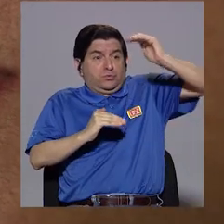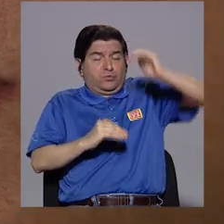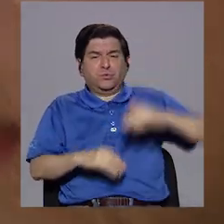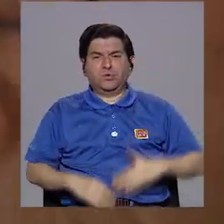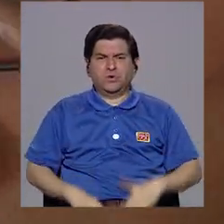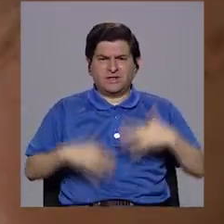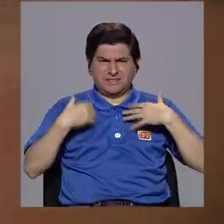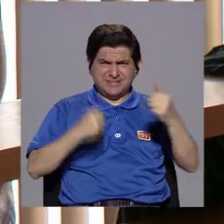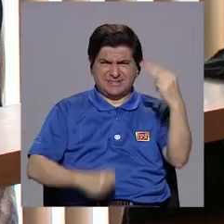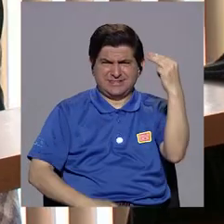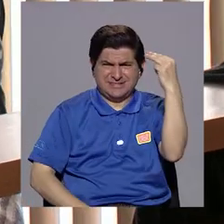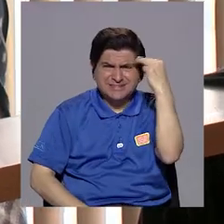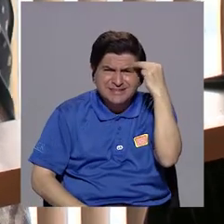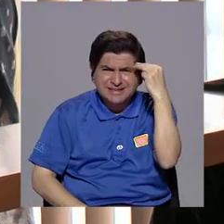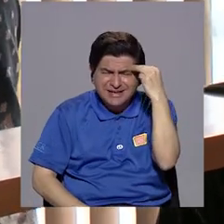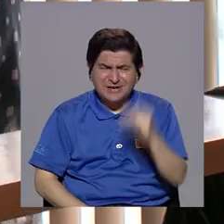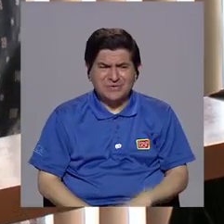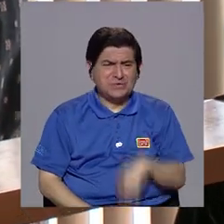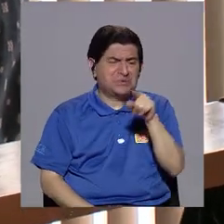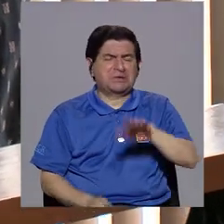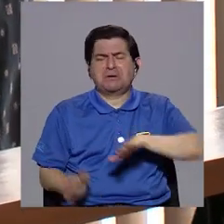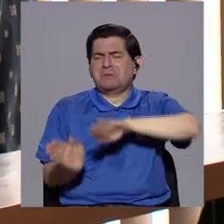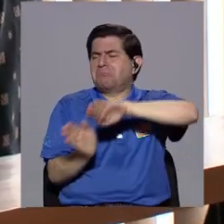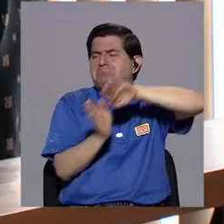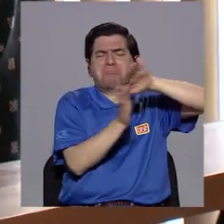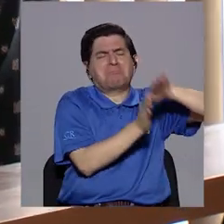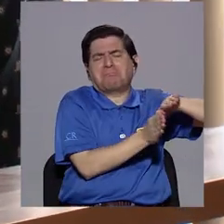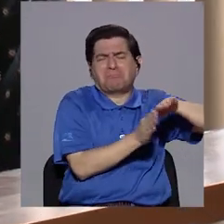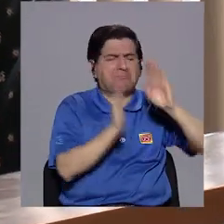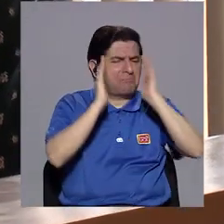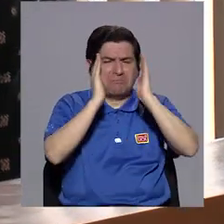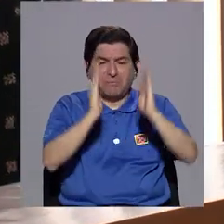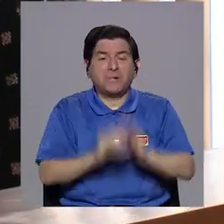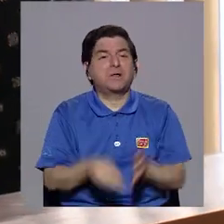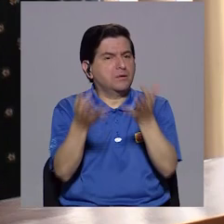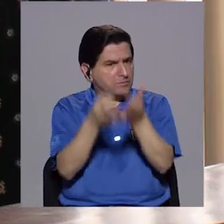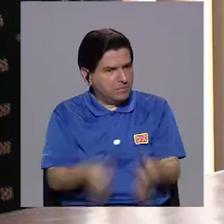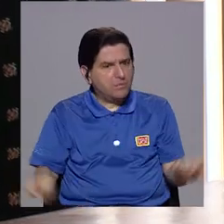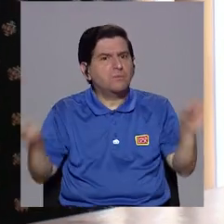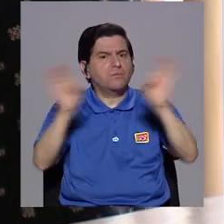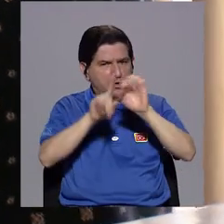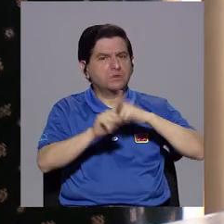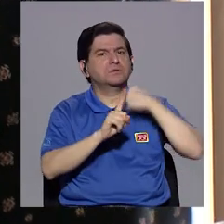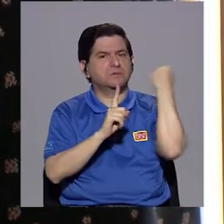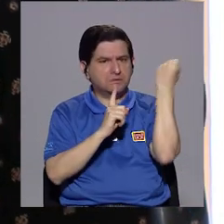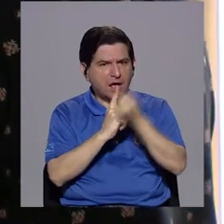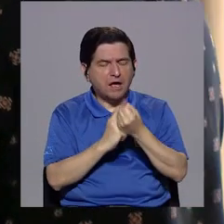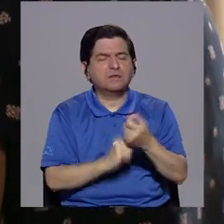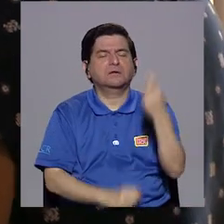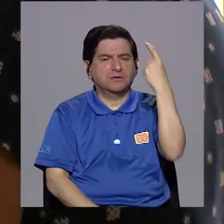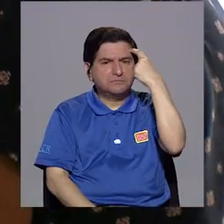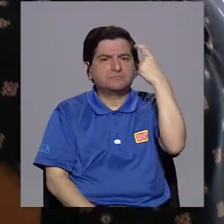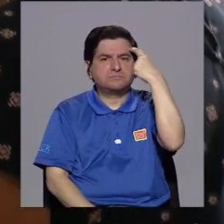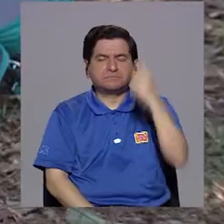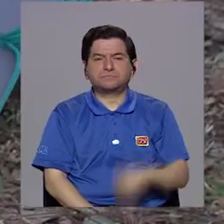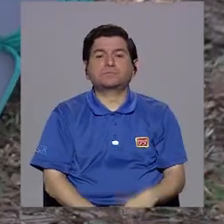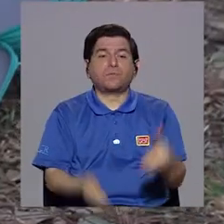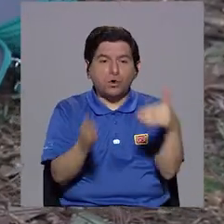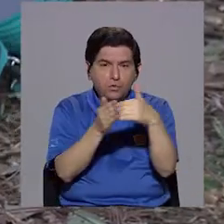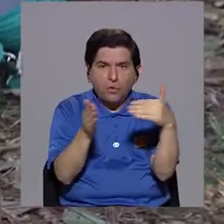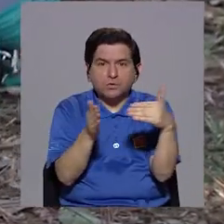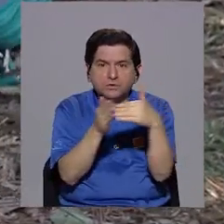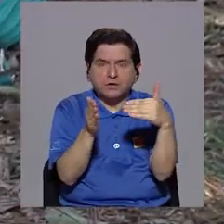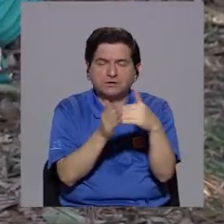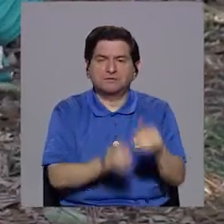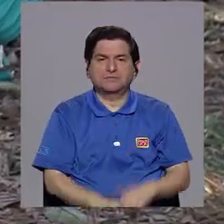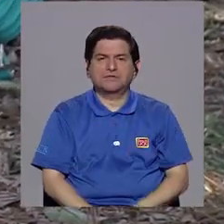altos, la salud mental ha estado súper olvidada y yo siento que es algo fundamental que como sociedad tenemos que replantearnos y